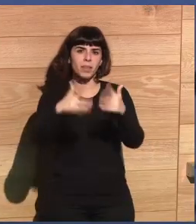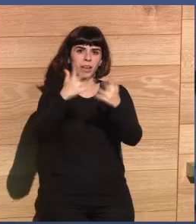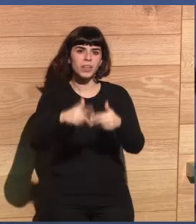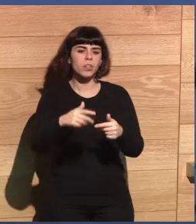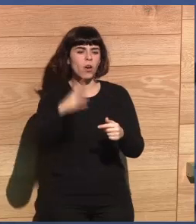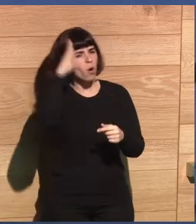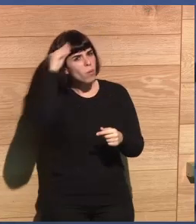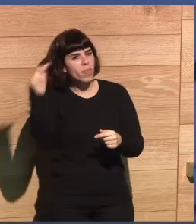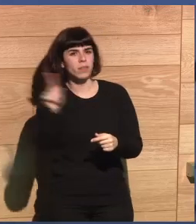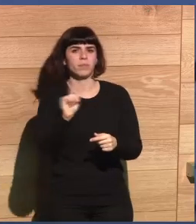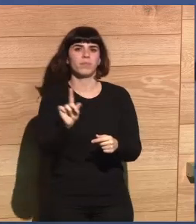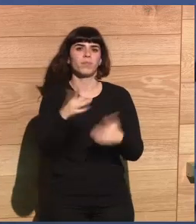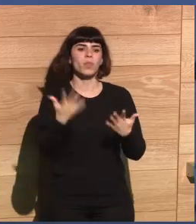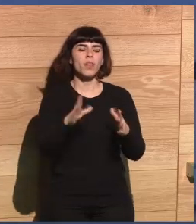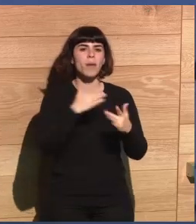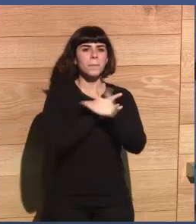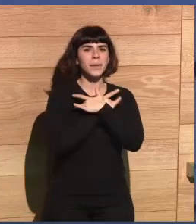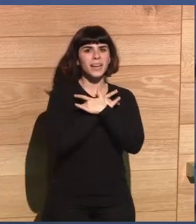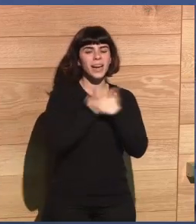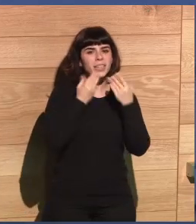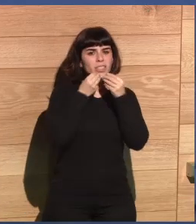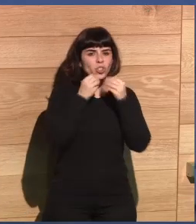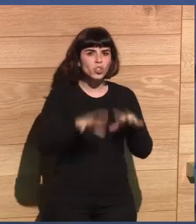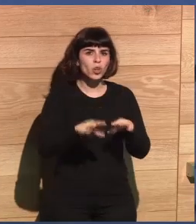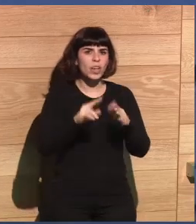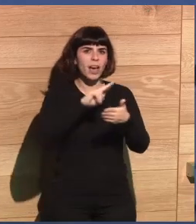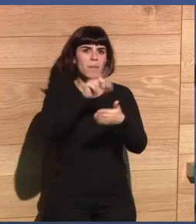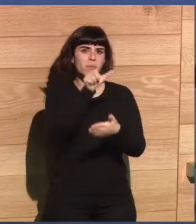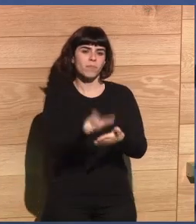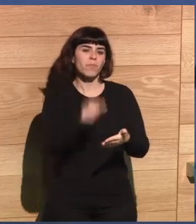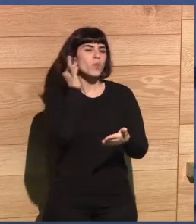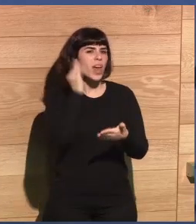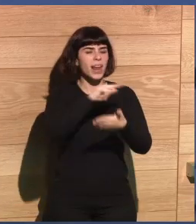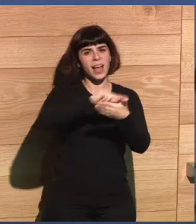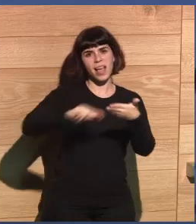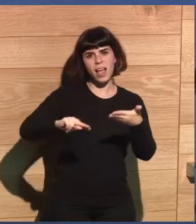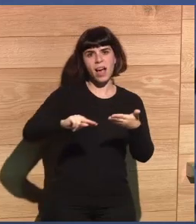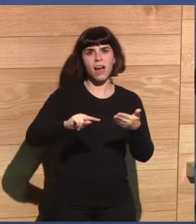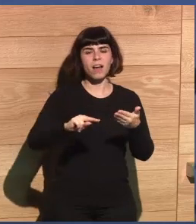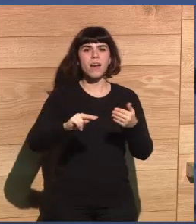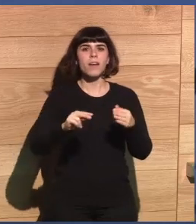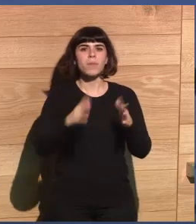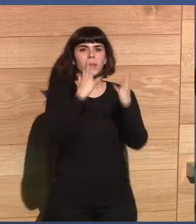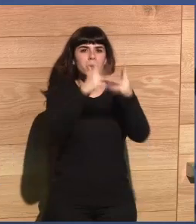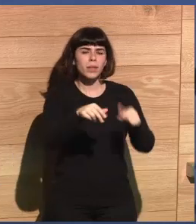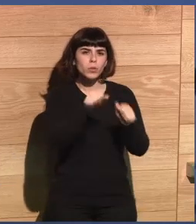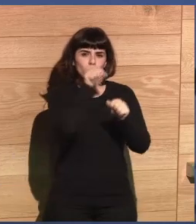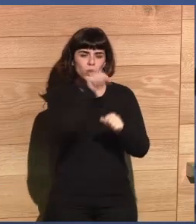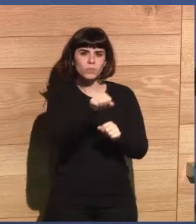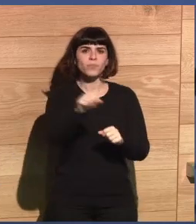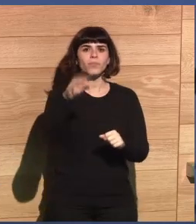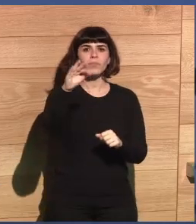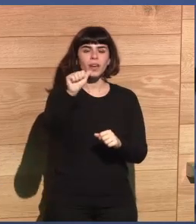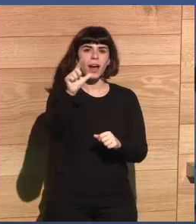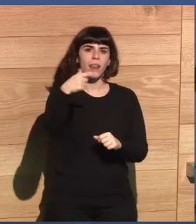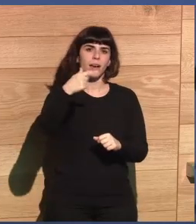y empezaron a contarles a todos la historia de María, esa gallega que amó las matemáticas y que convirtió el álgebra en su forma de vida. Hoy